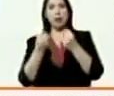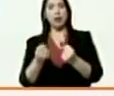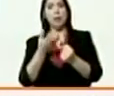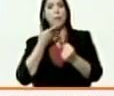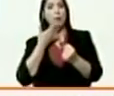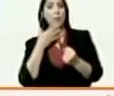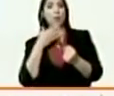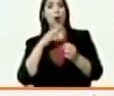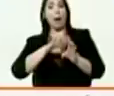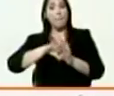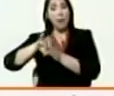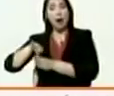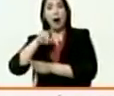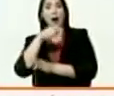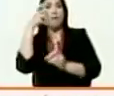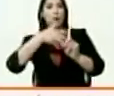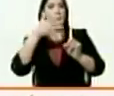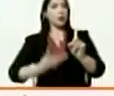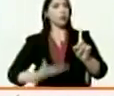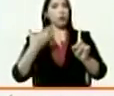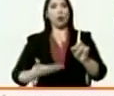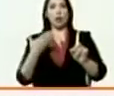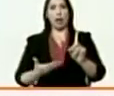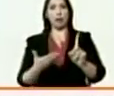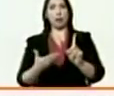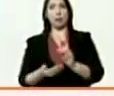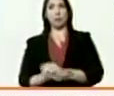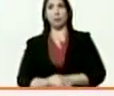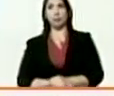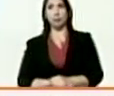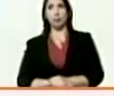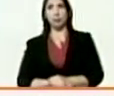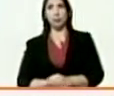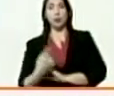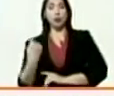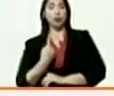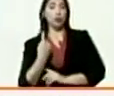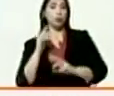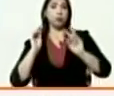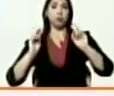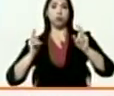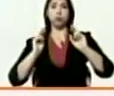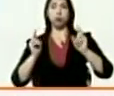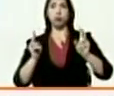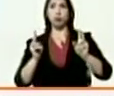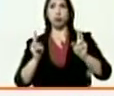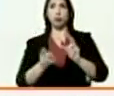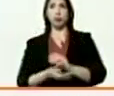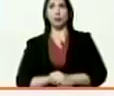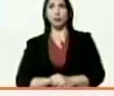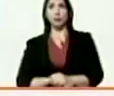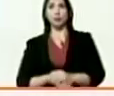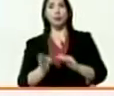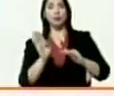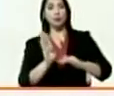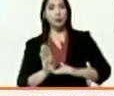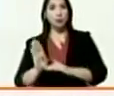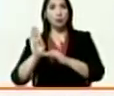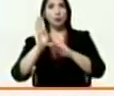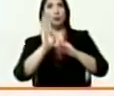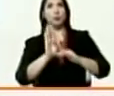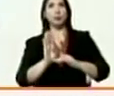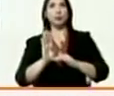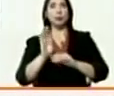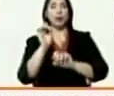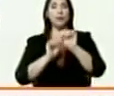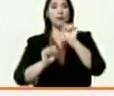esta formación, que es muy importante, no solamente en materia, repito, de protección y defensa de los derechos